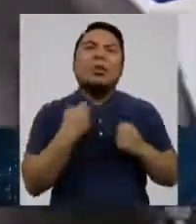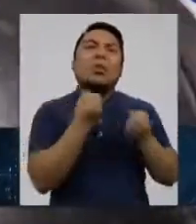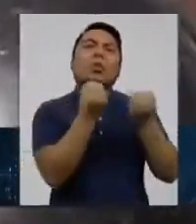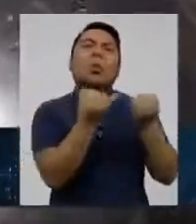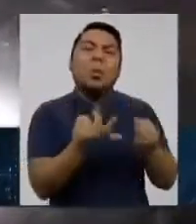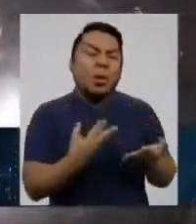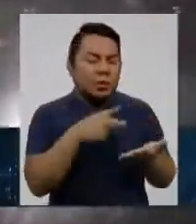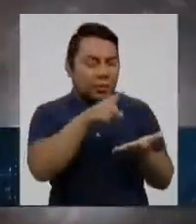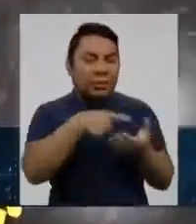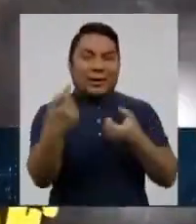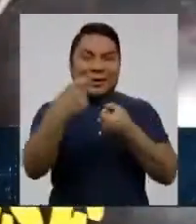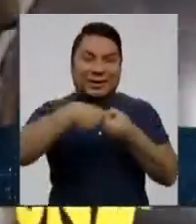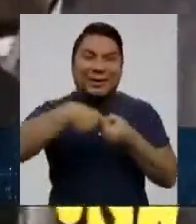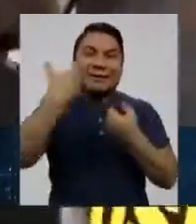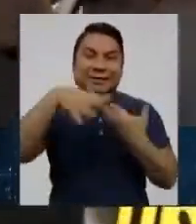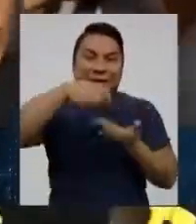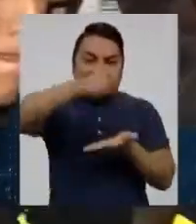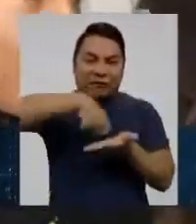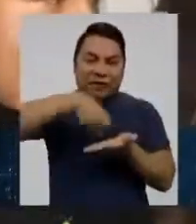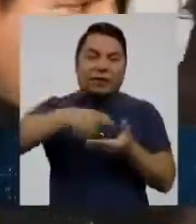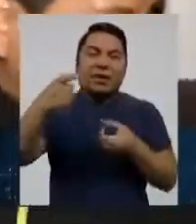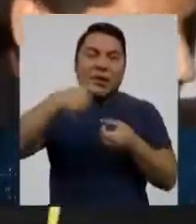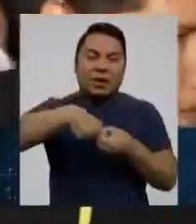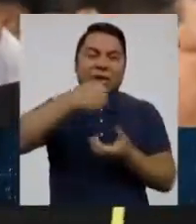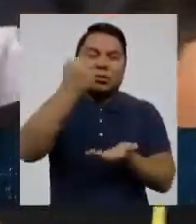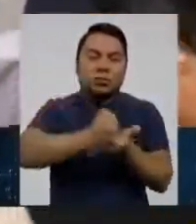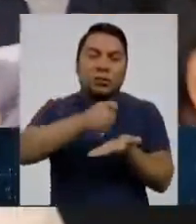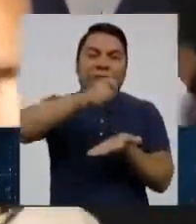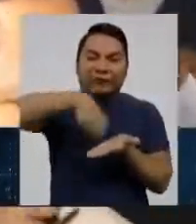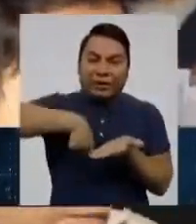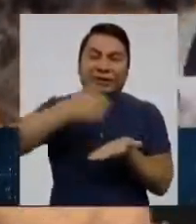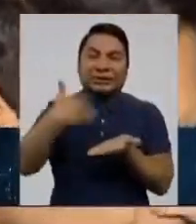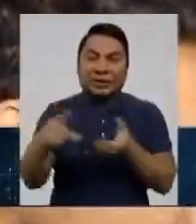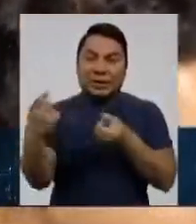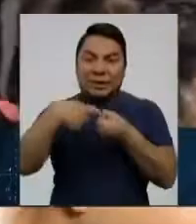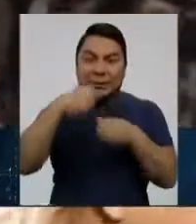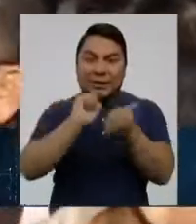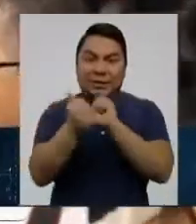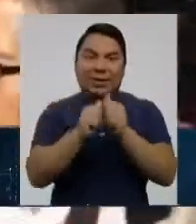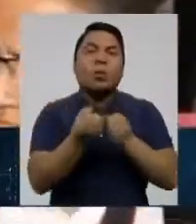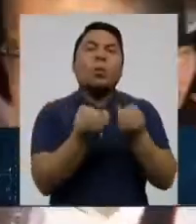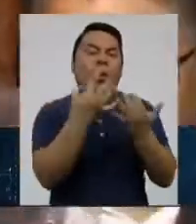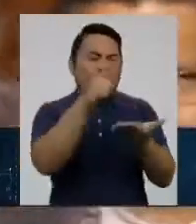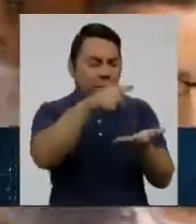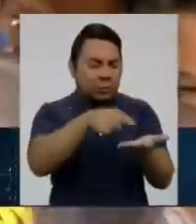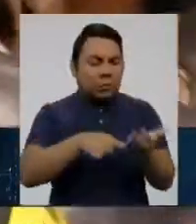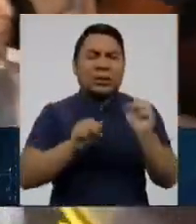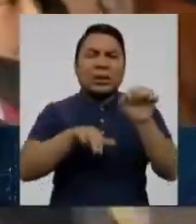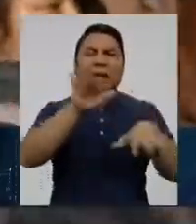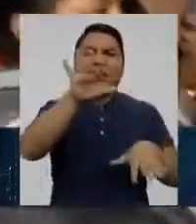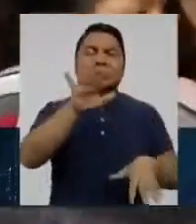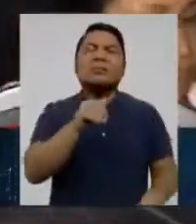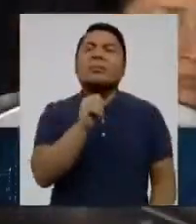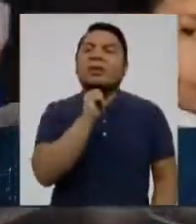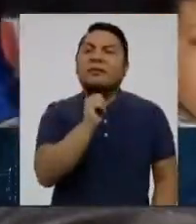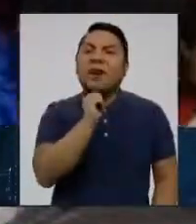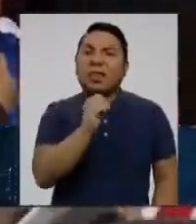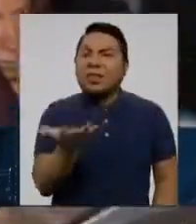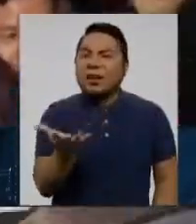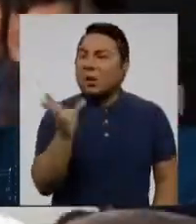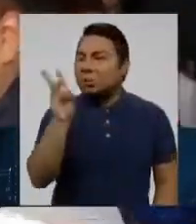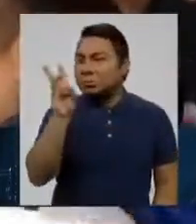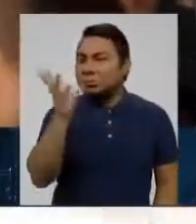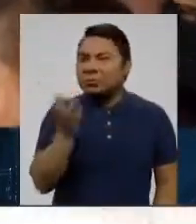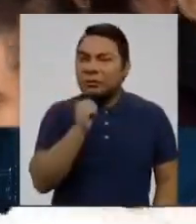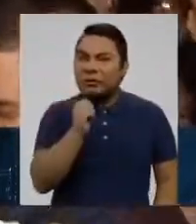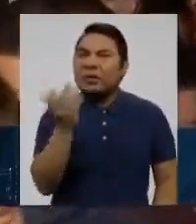Jurado Electoral Especial Lima Centro para inscribirse. Entre los que faltan y son, como digamos,